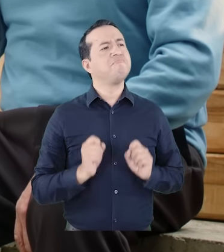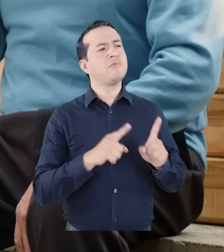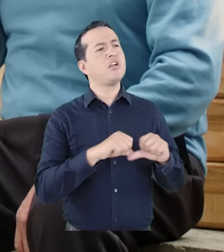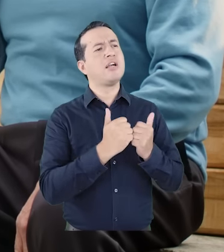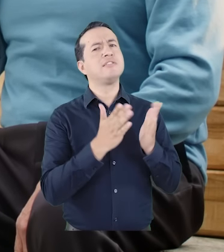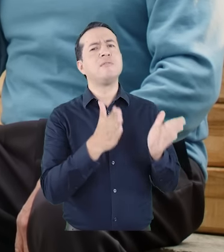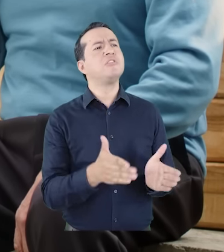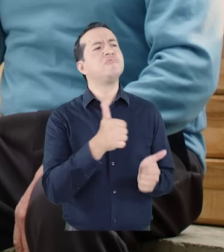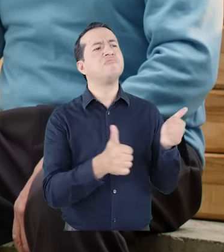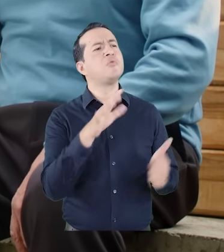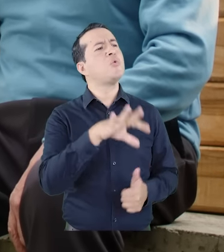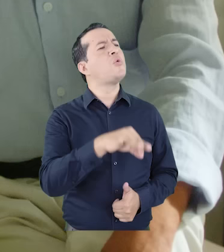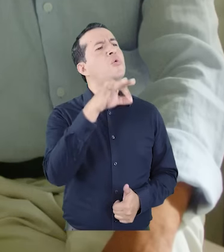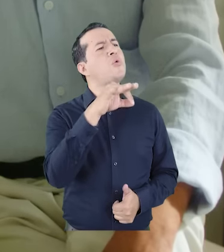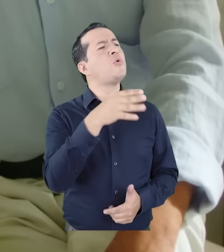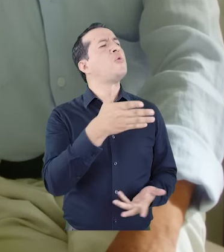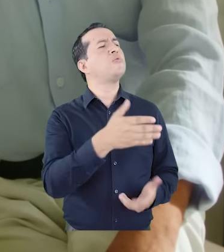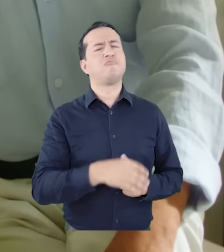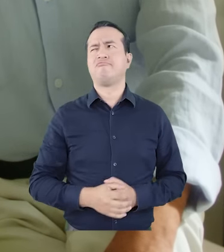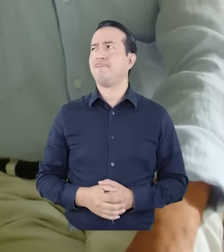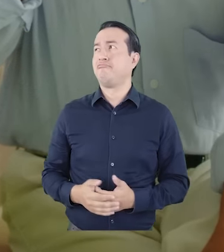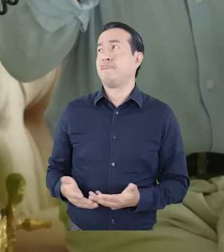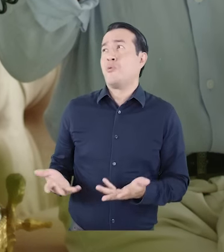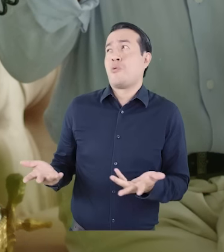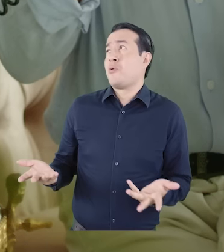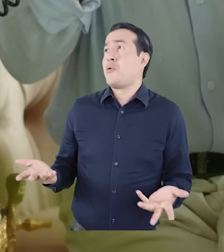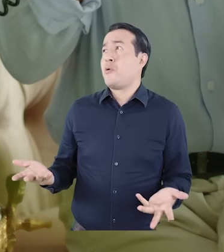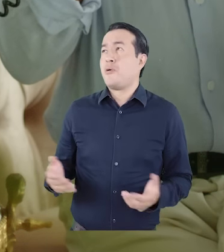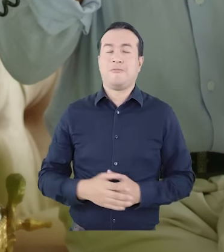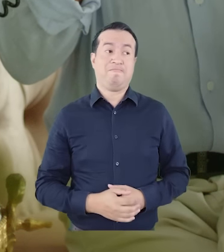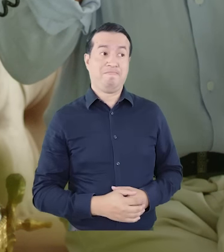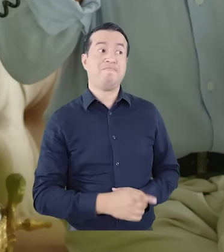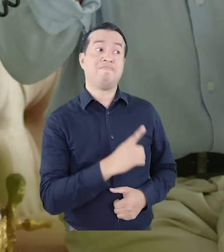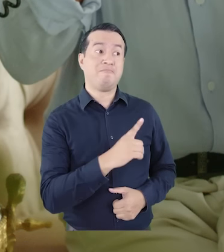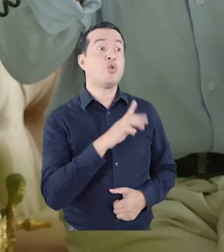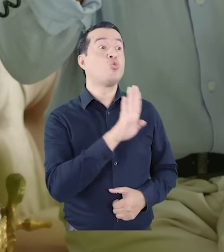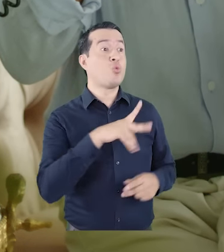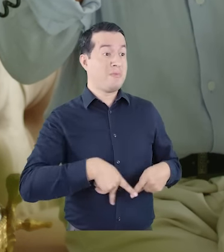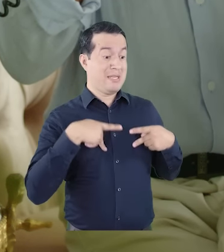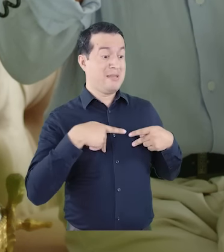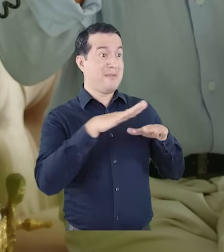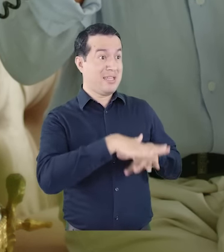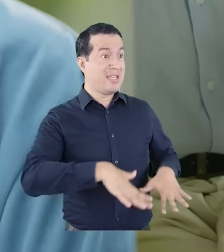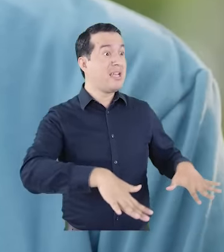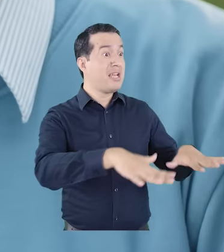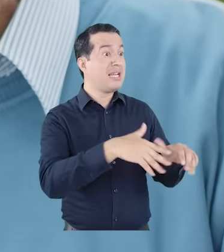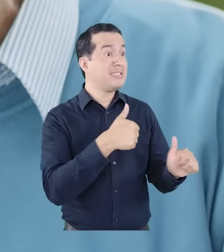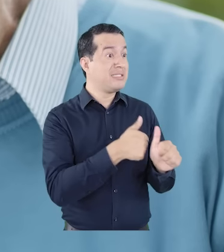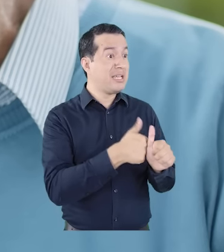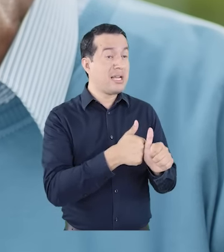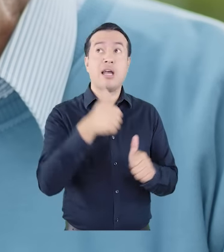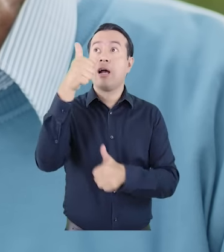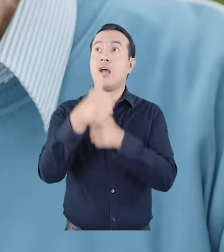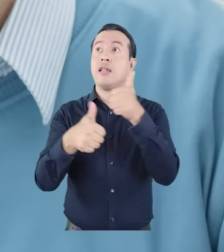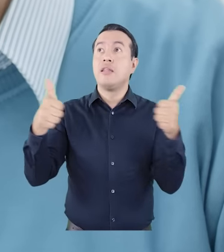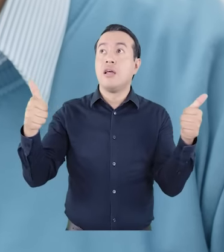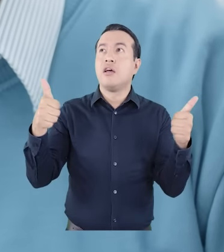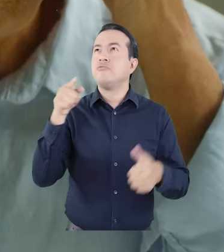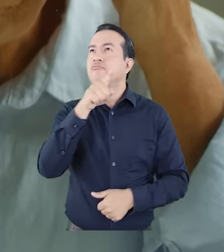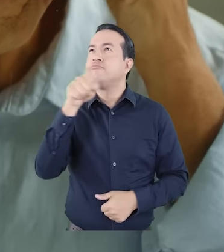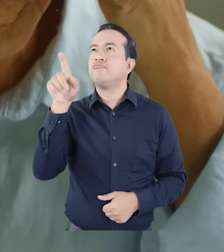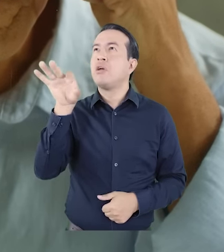¿Y para asambleístas por quién vas a votar? ¿Por quién me aconseja? Recuerda que debes votar por quien conozca la realidad de tu